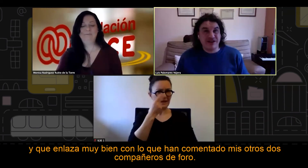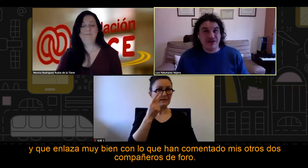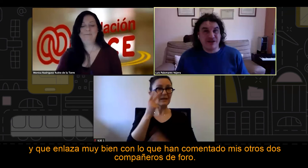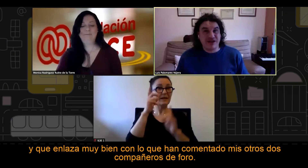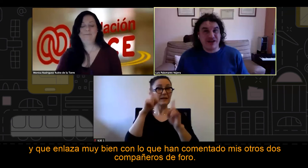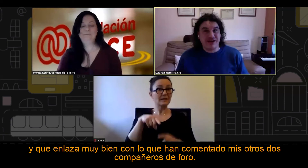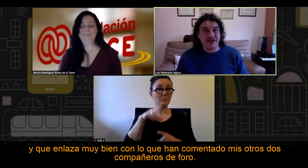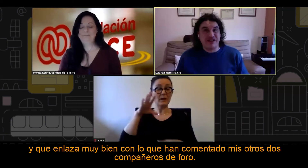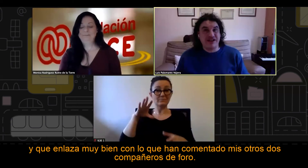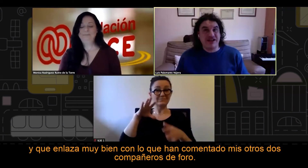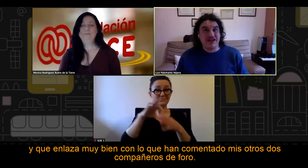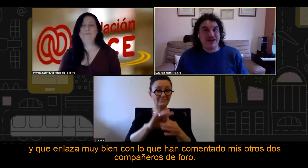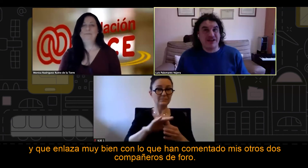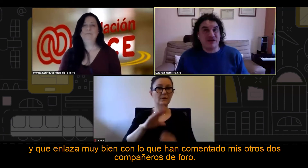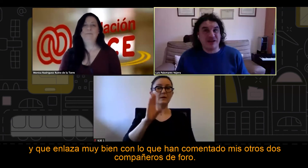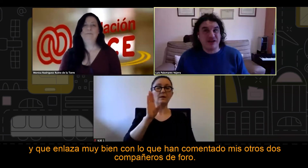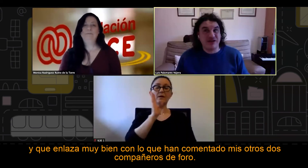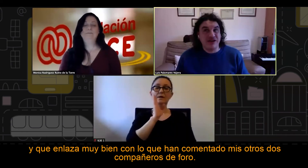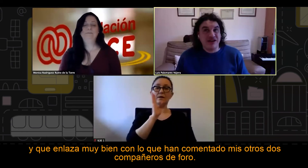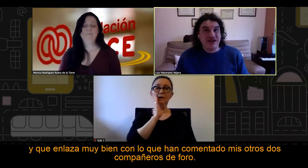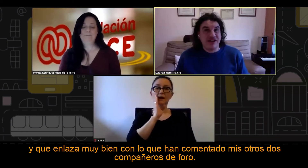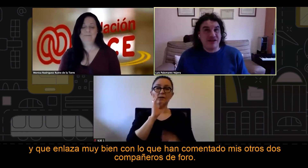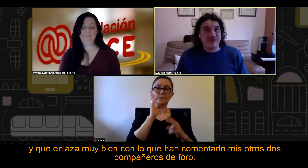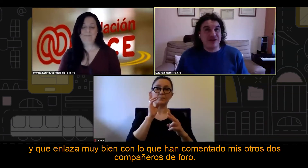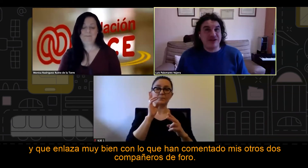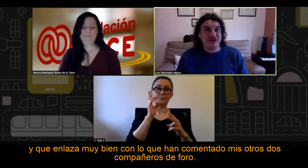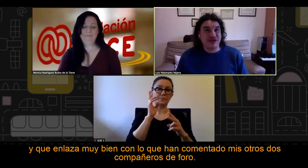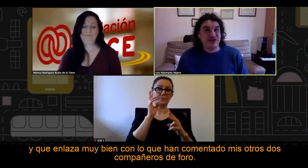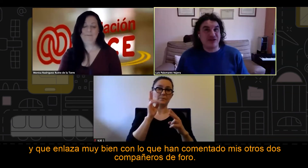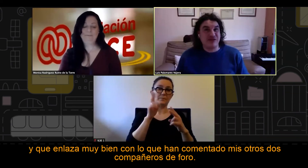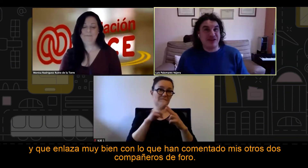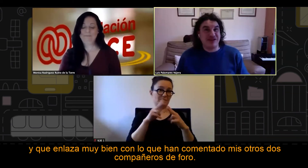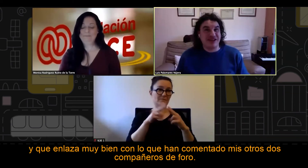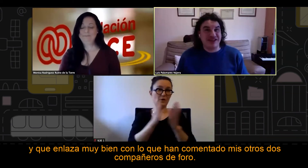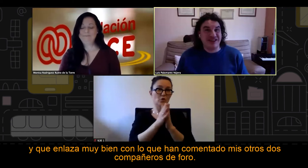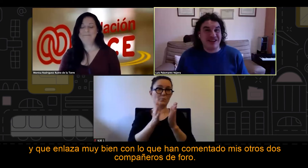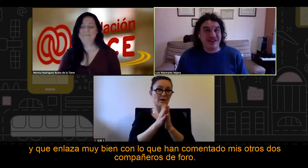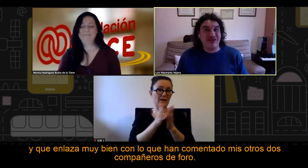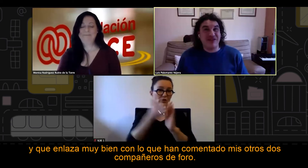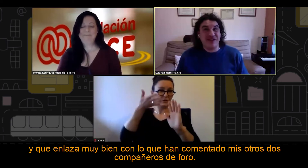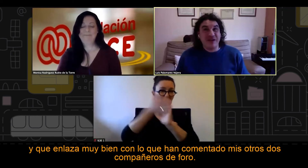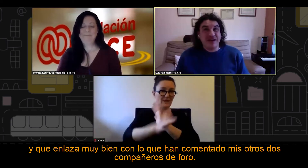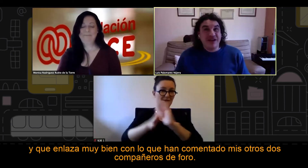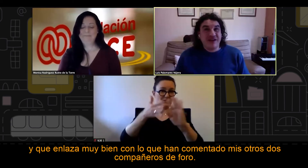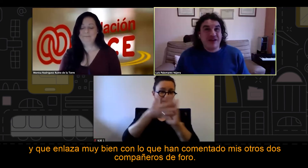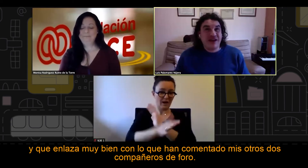que han comentado mis otros dos compañeros de foro.